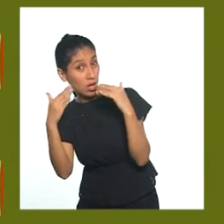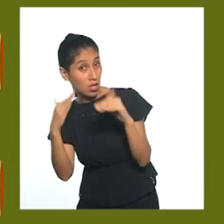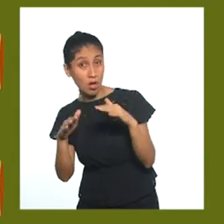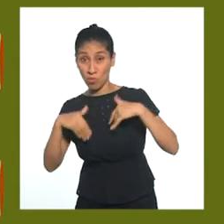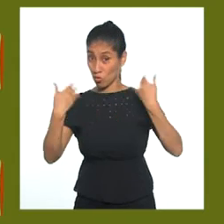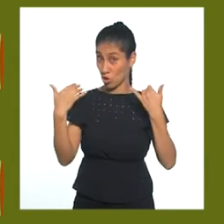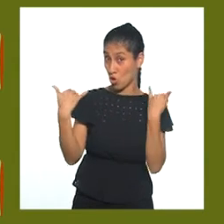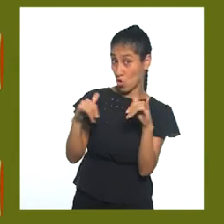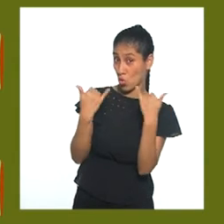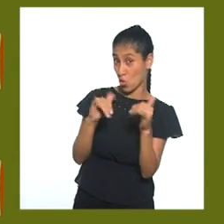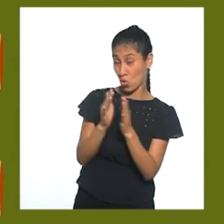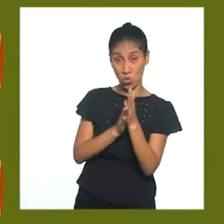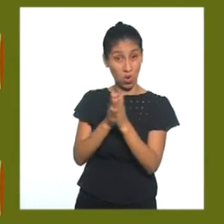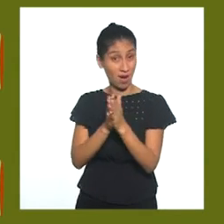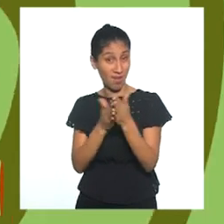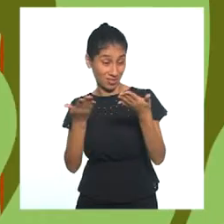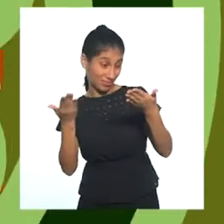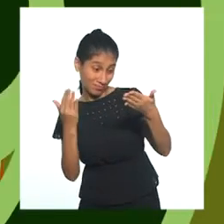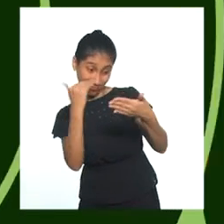pudieron organizar.